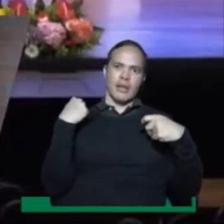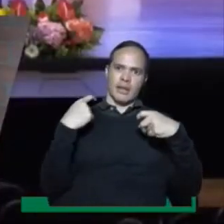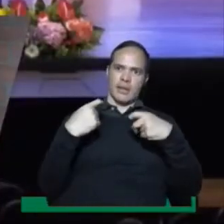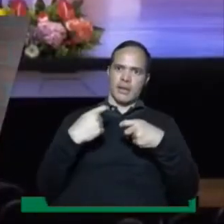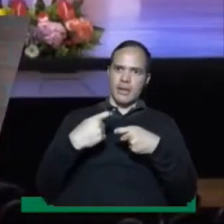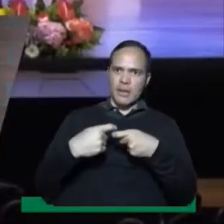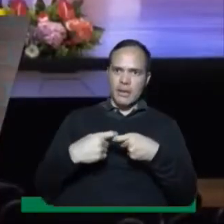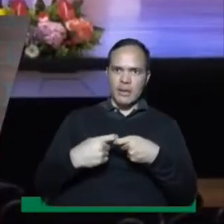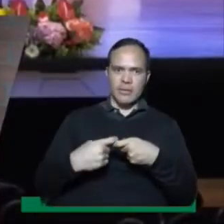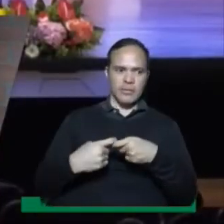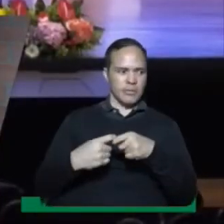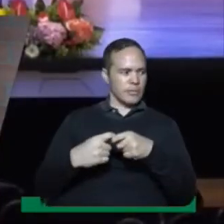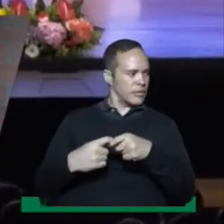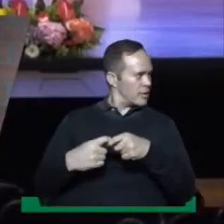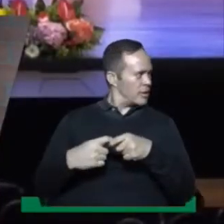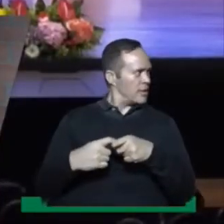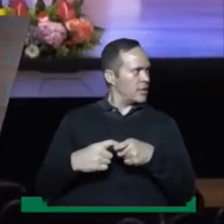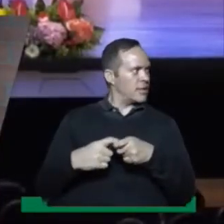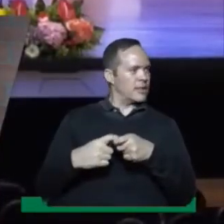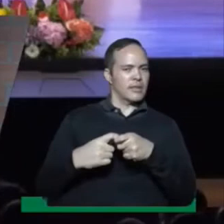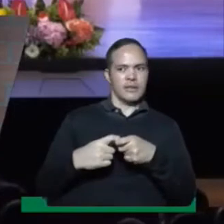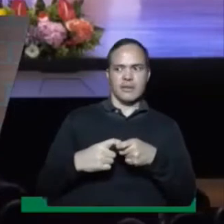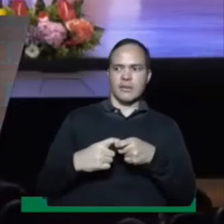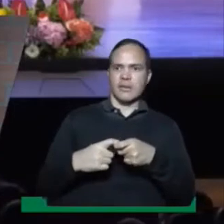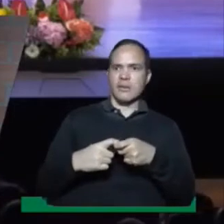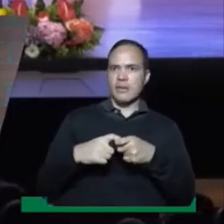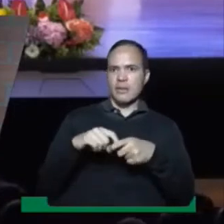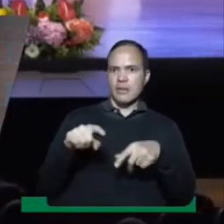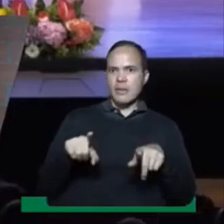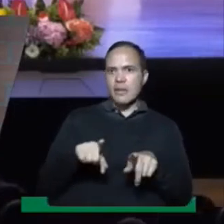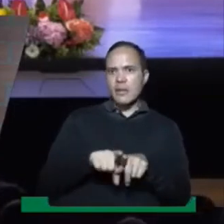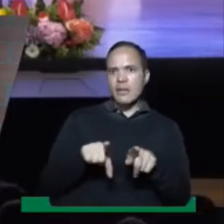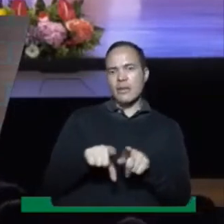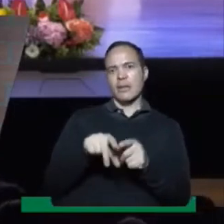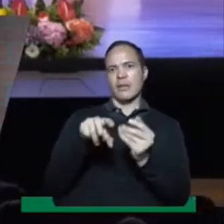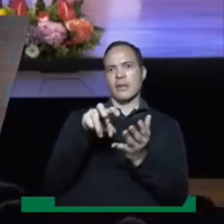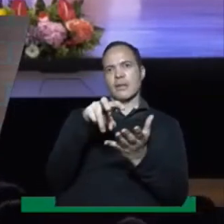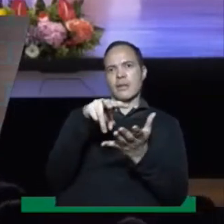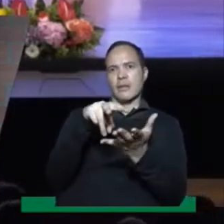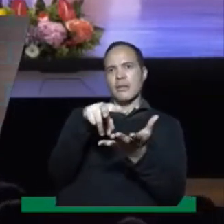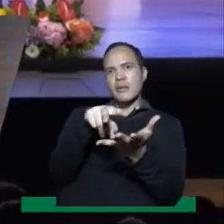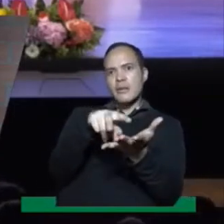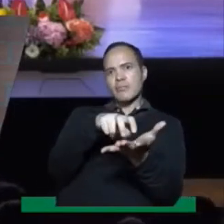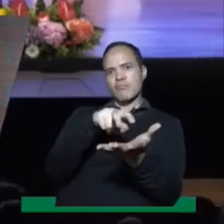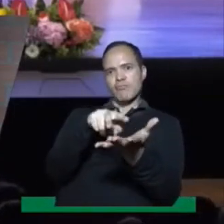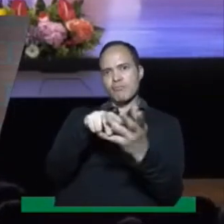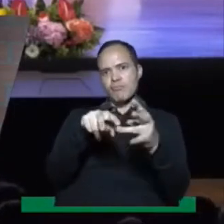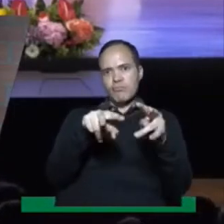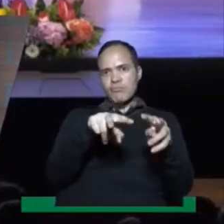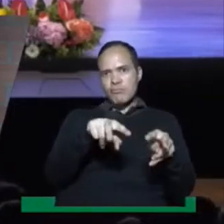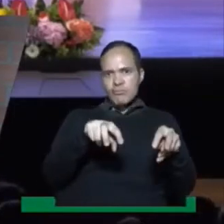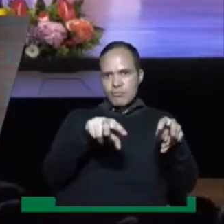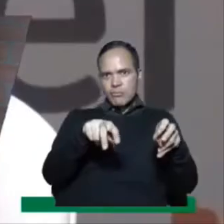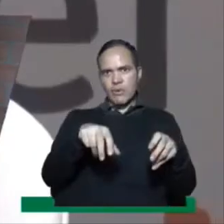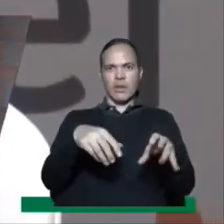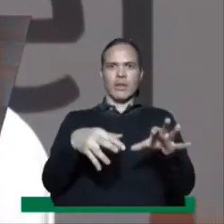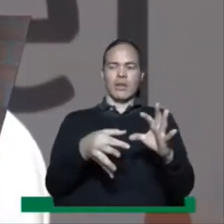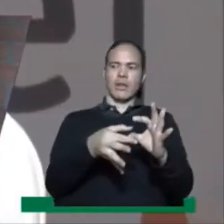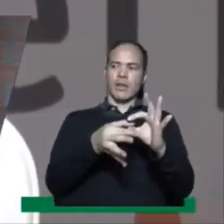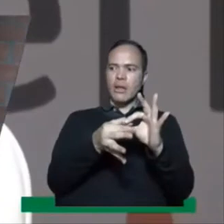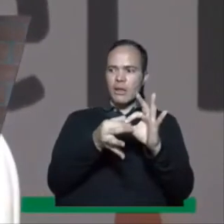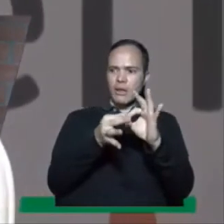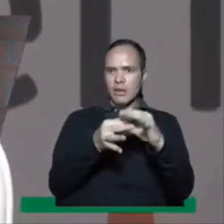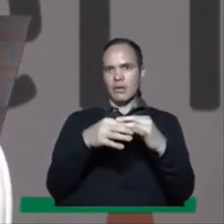nuestra divulgación agricultores nuestros socios y ayudamos con esto los ayudamos para que tengan también